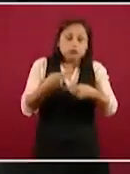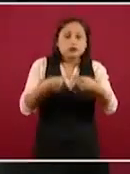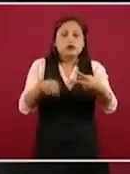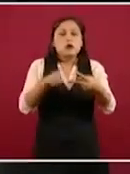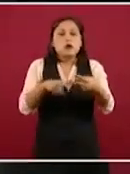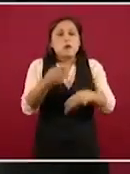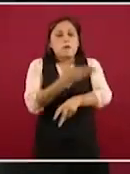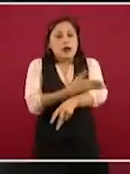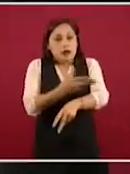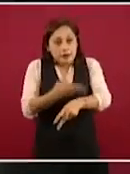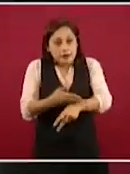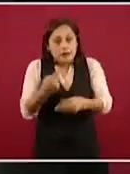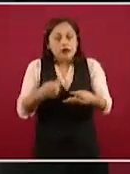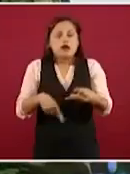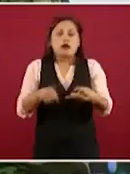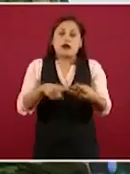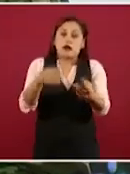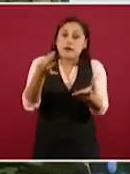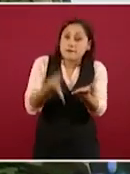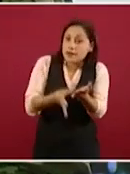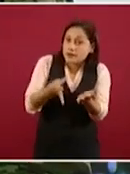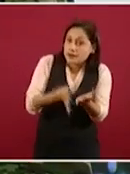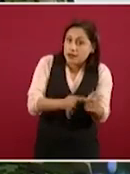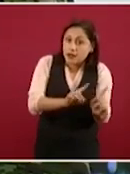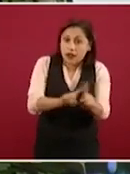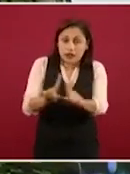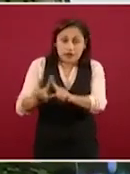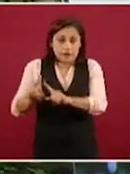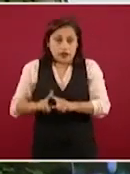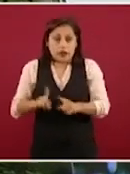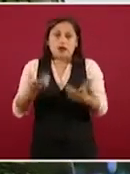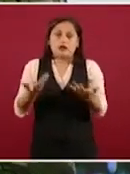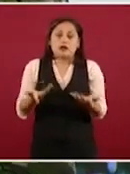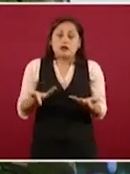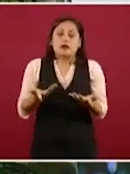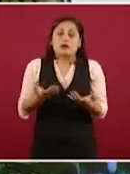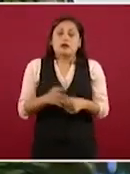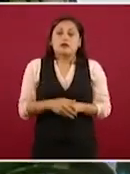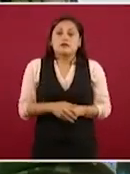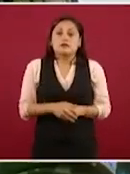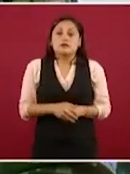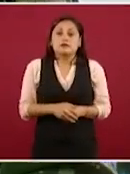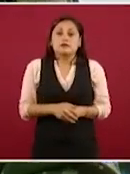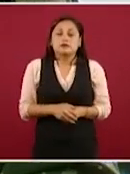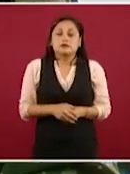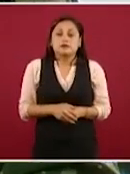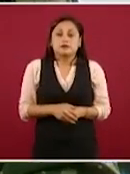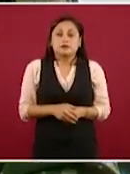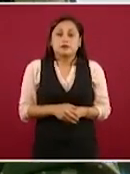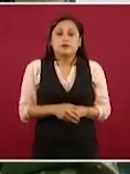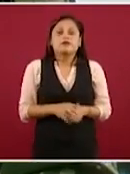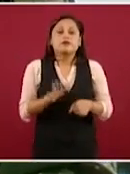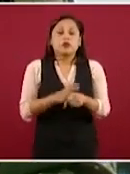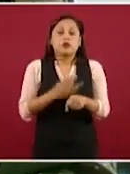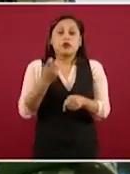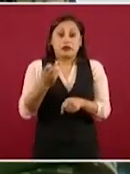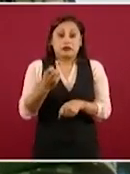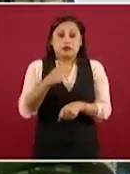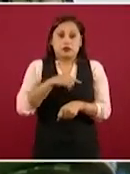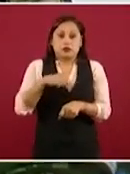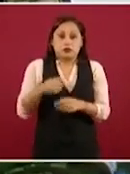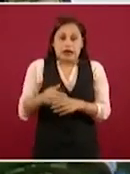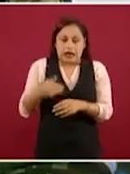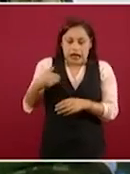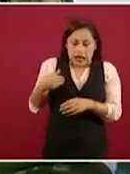diferentes aleaciones de material férreo que necesitamos asegurarnos